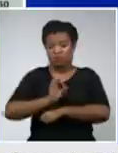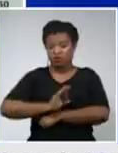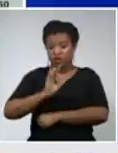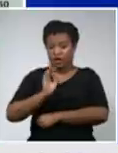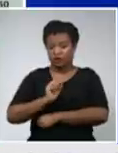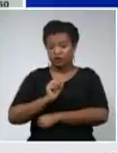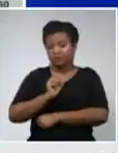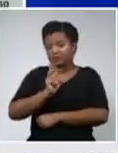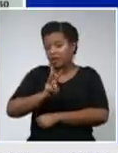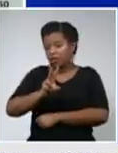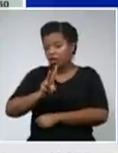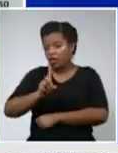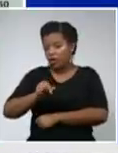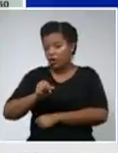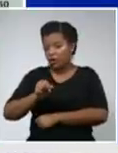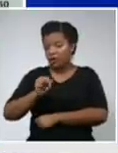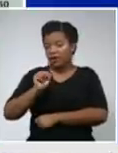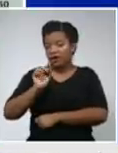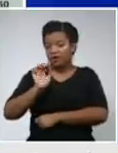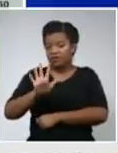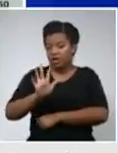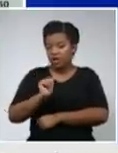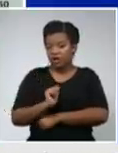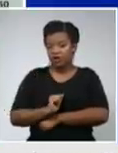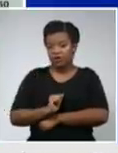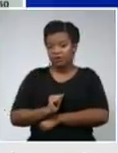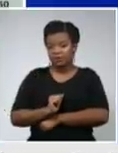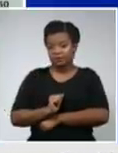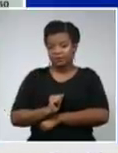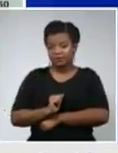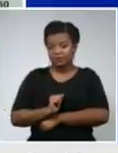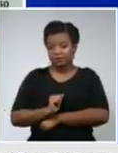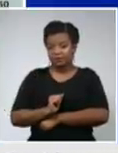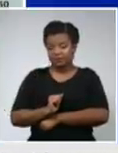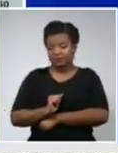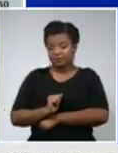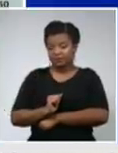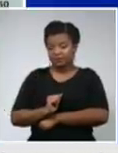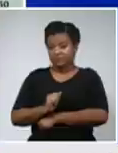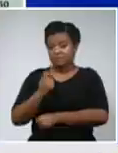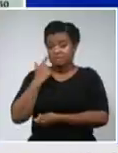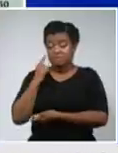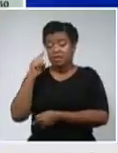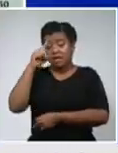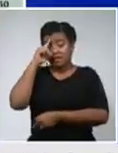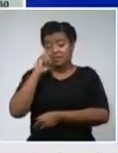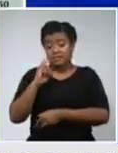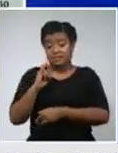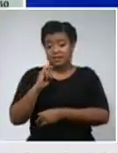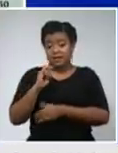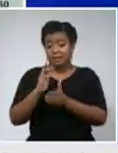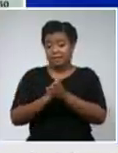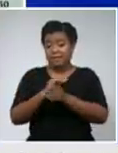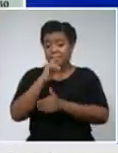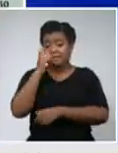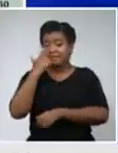32,95%, Níger 36,29%, Zimbabue con 40,95%, Mali